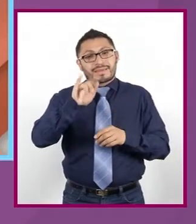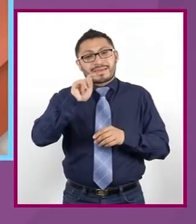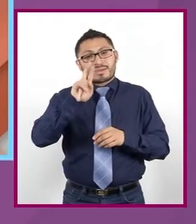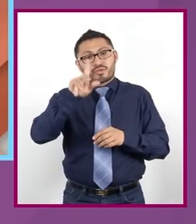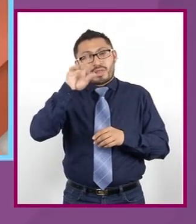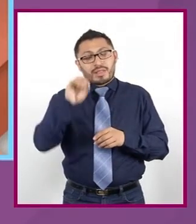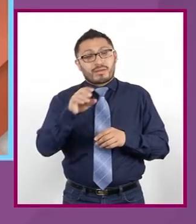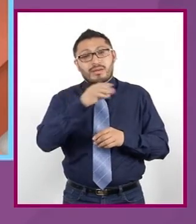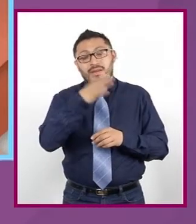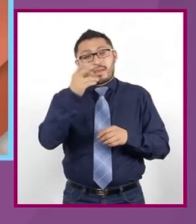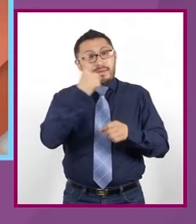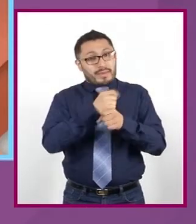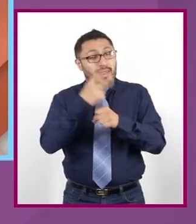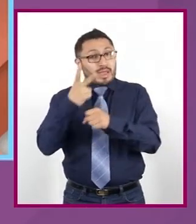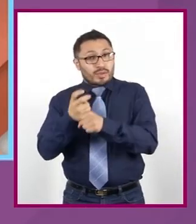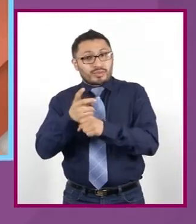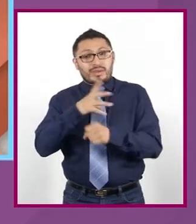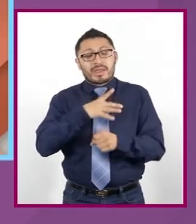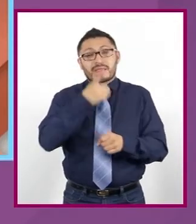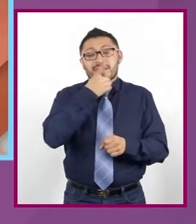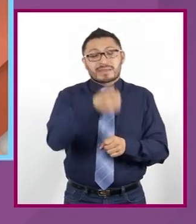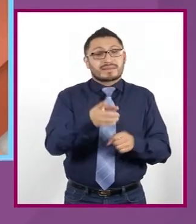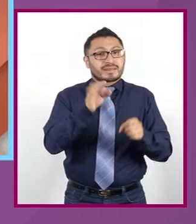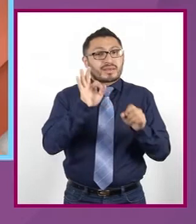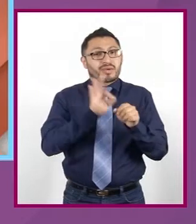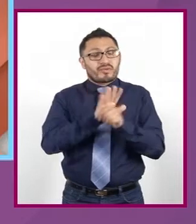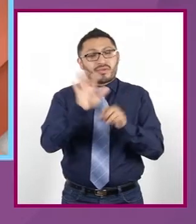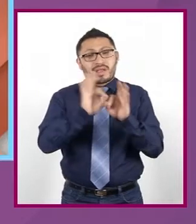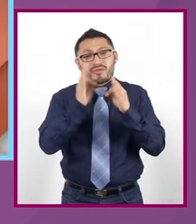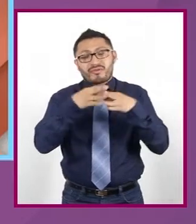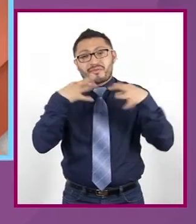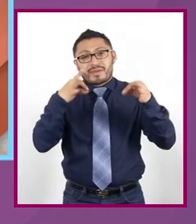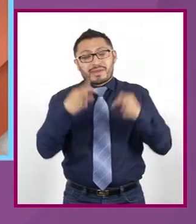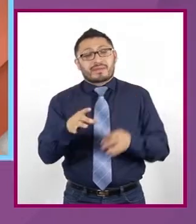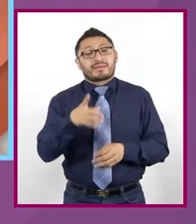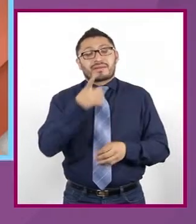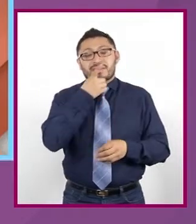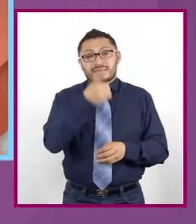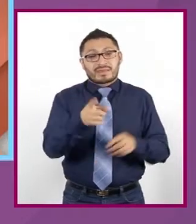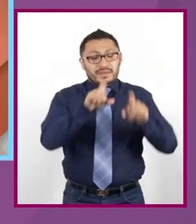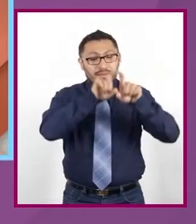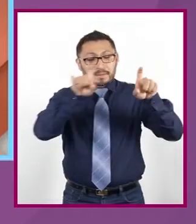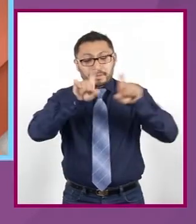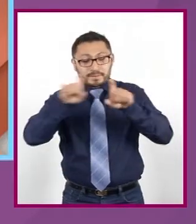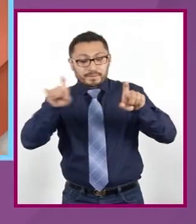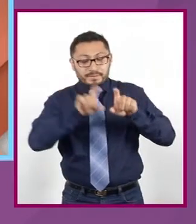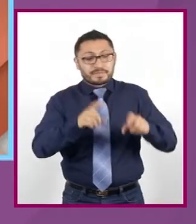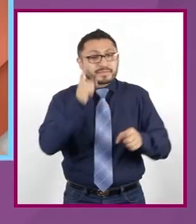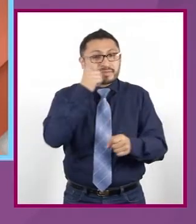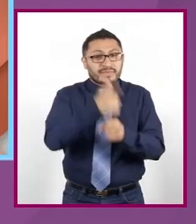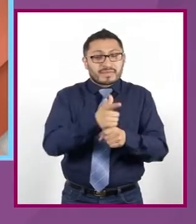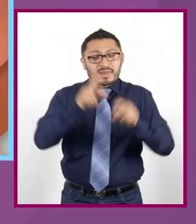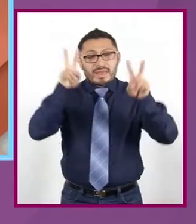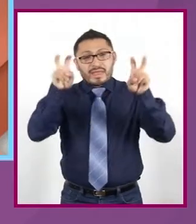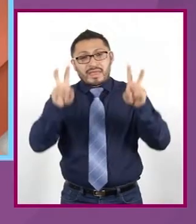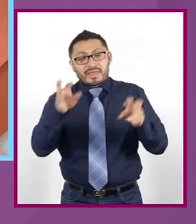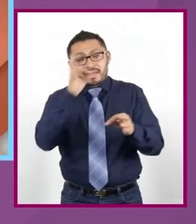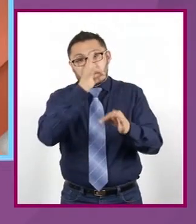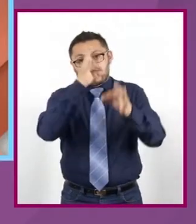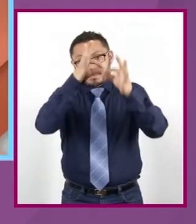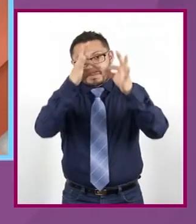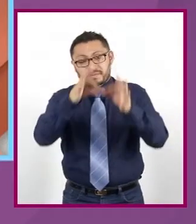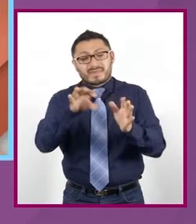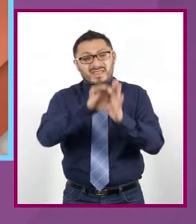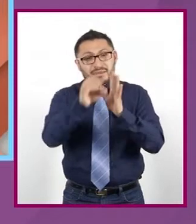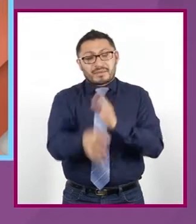subtítulos. Señalan el tipo de documento, delimitan apartados e identifican temas específicos. Por ejemplo,